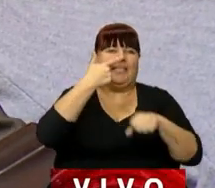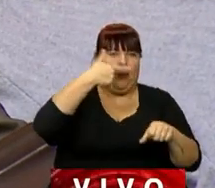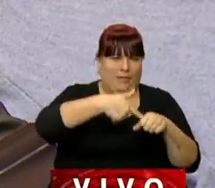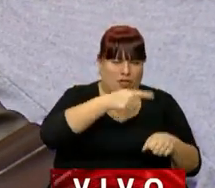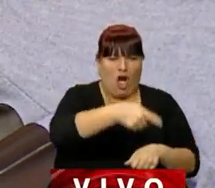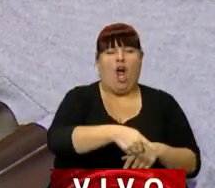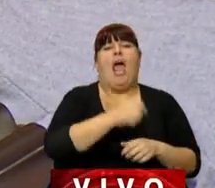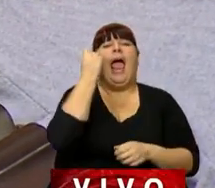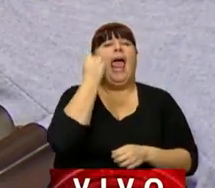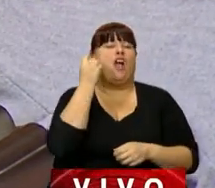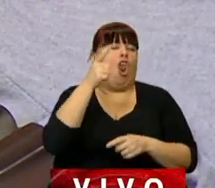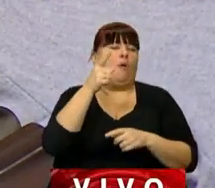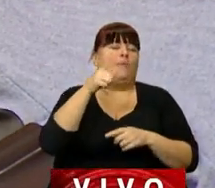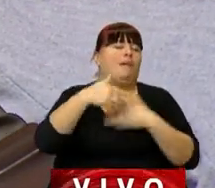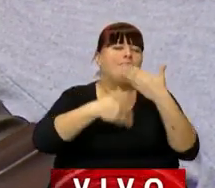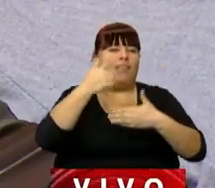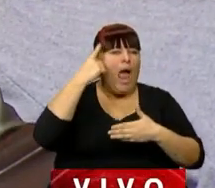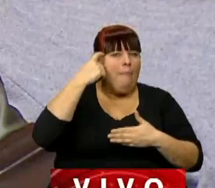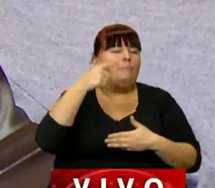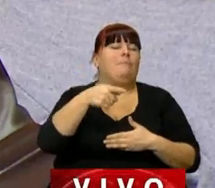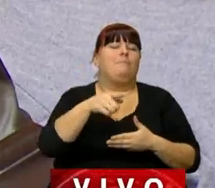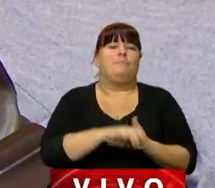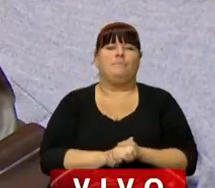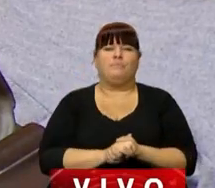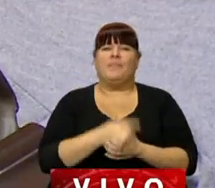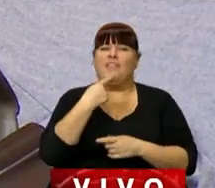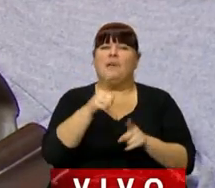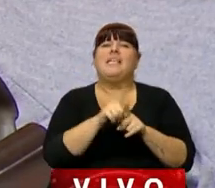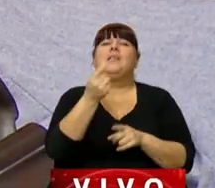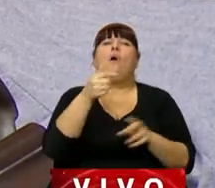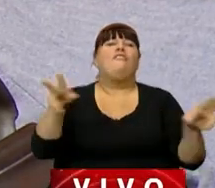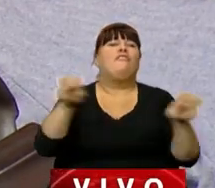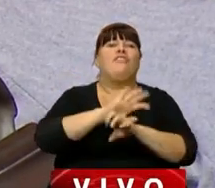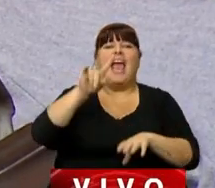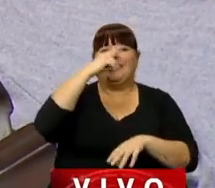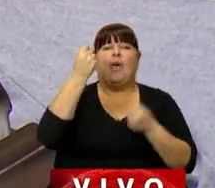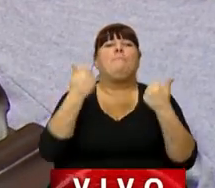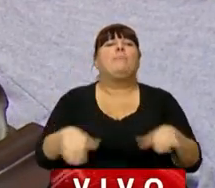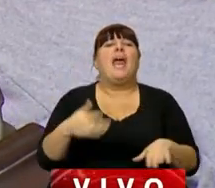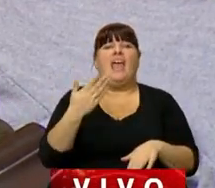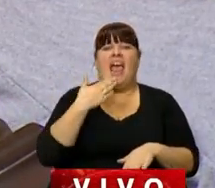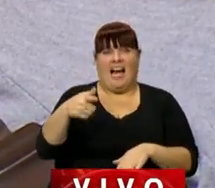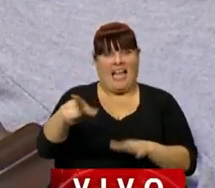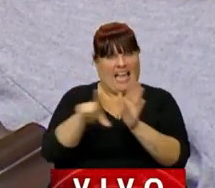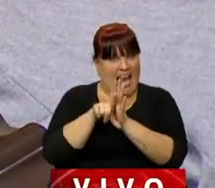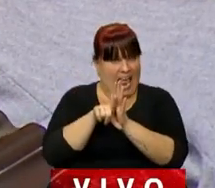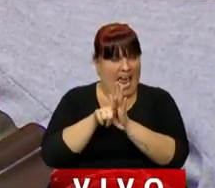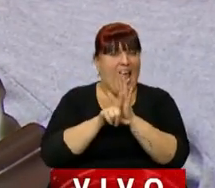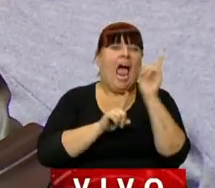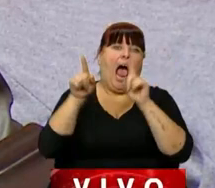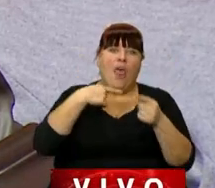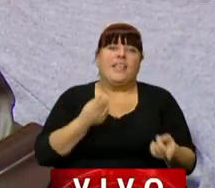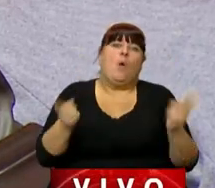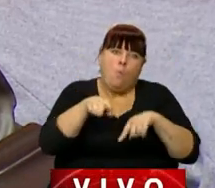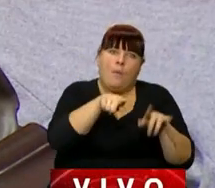la economía del conocimiento que ha sido nombrada acá saben cuánto dejó de recaudar el estado gracias a esa ley que algunos hoy